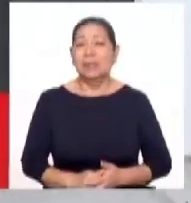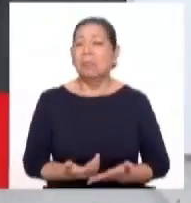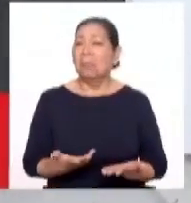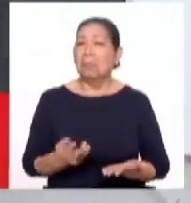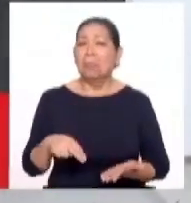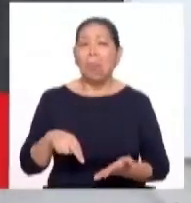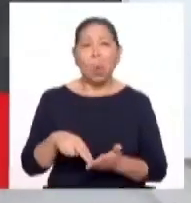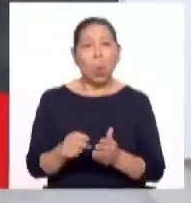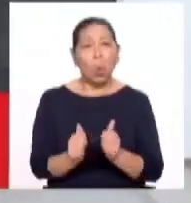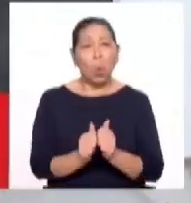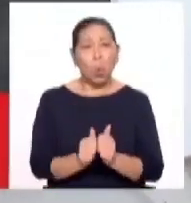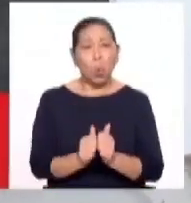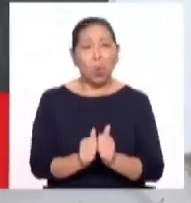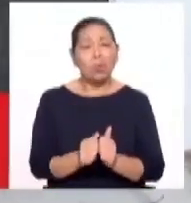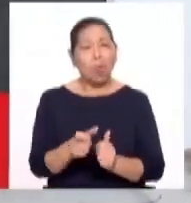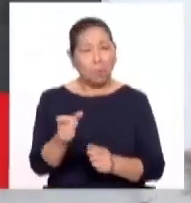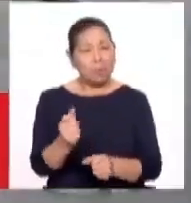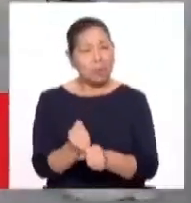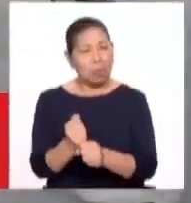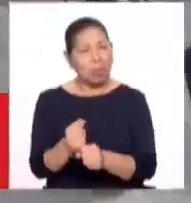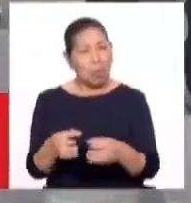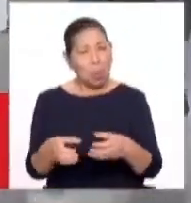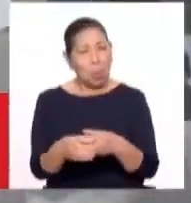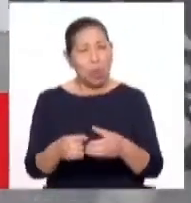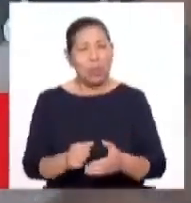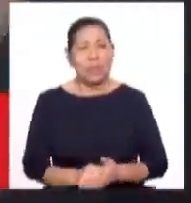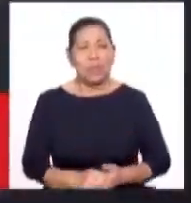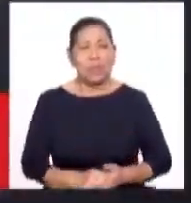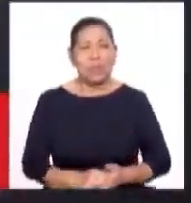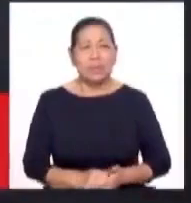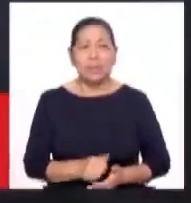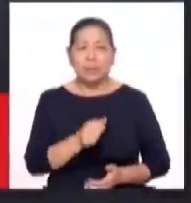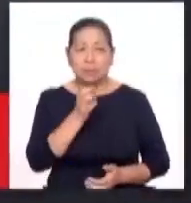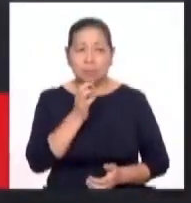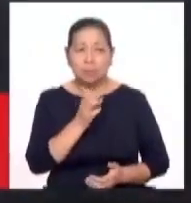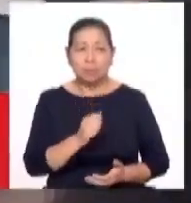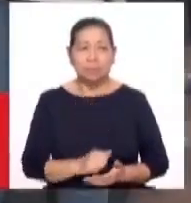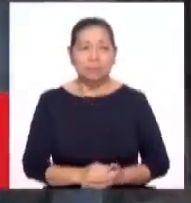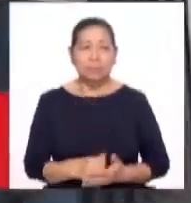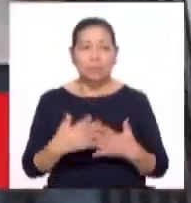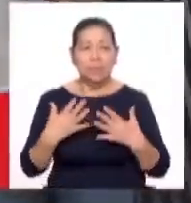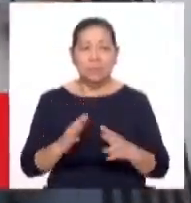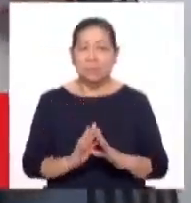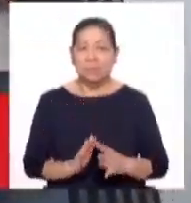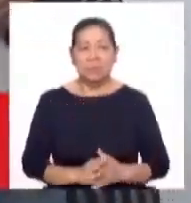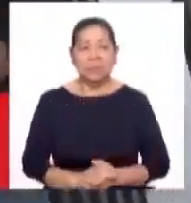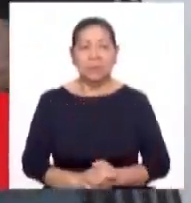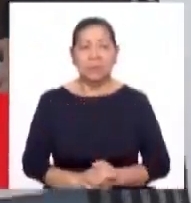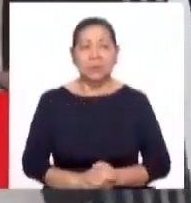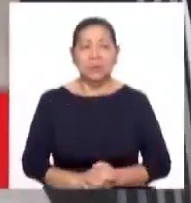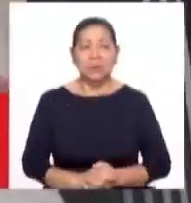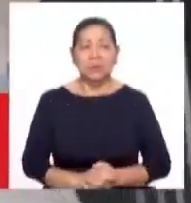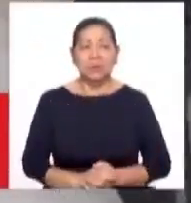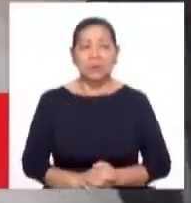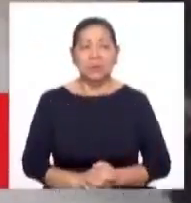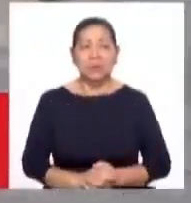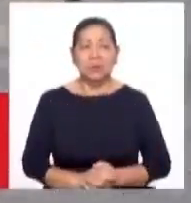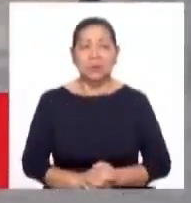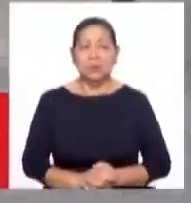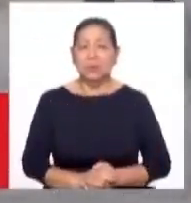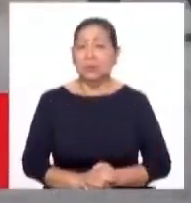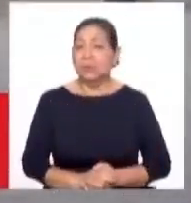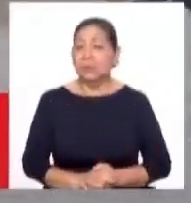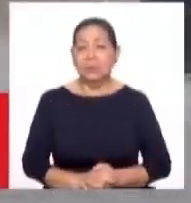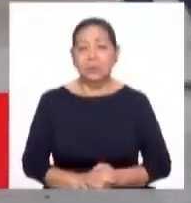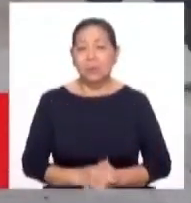secuestros se encuentran los denominados secuestros al paso esta modalidad ocurre cuando la víctima es retenida por un periodo corto de tiempo